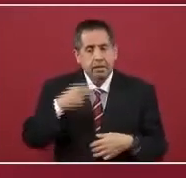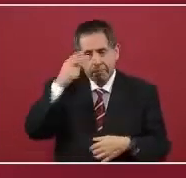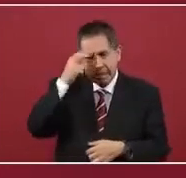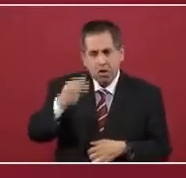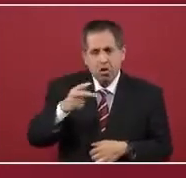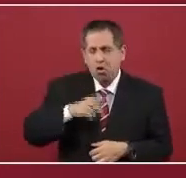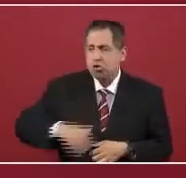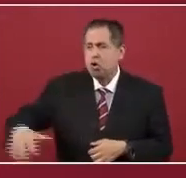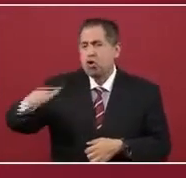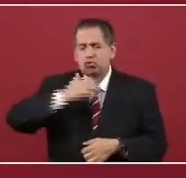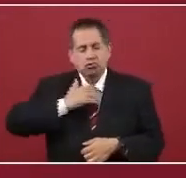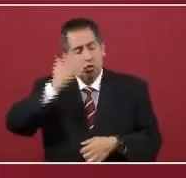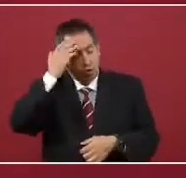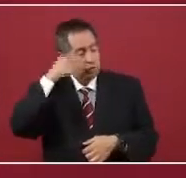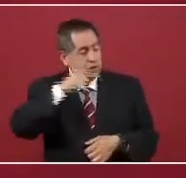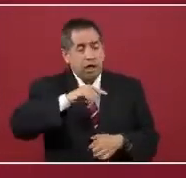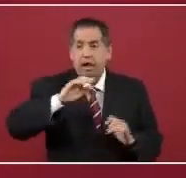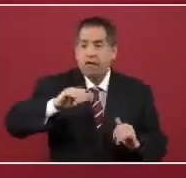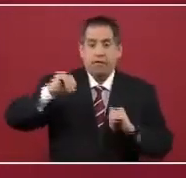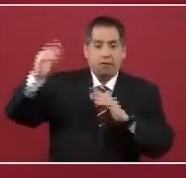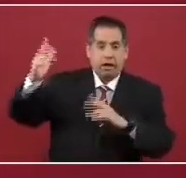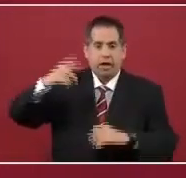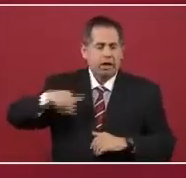se conozca en el extranjero